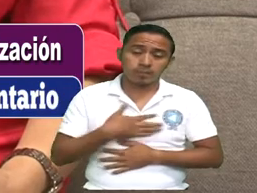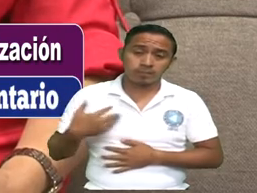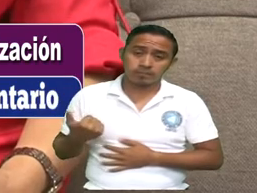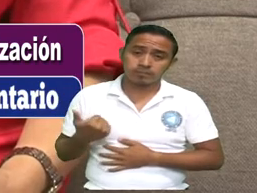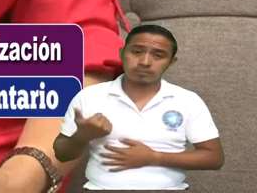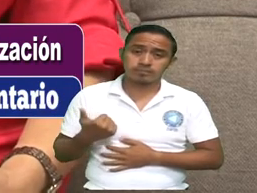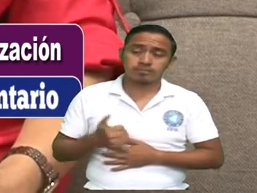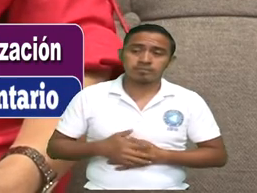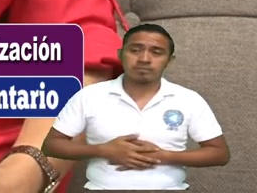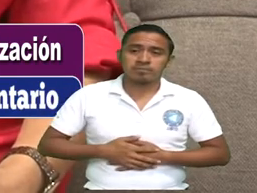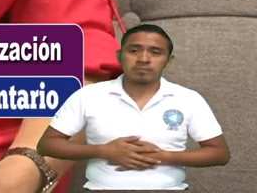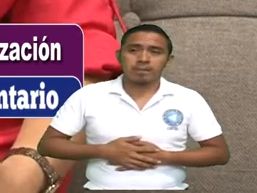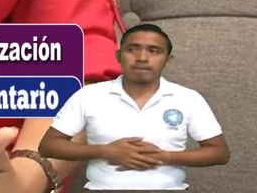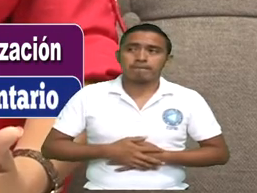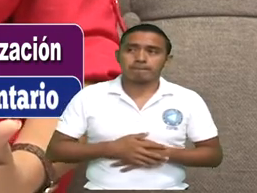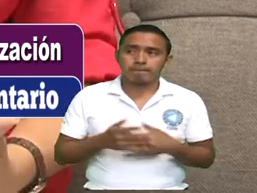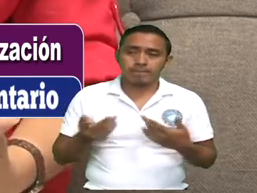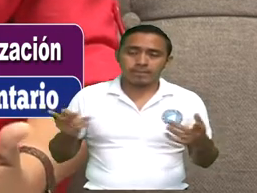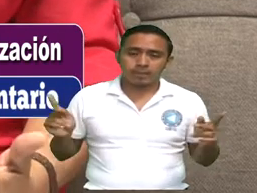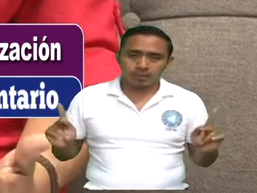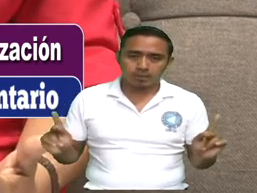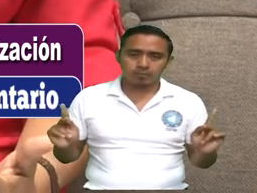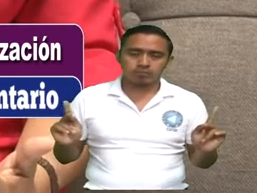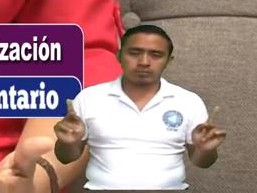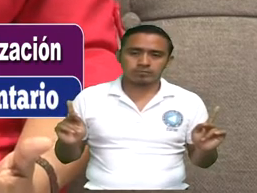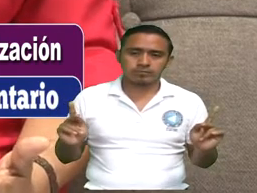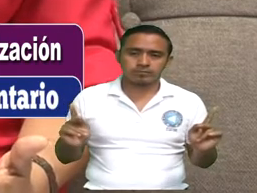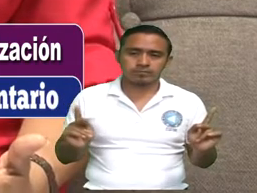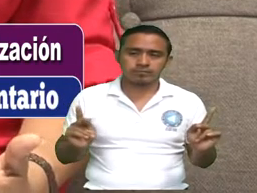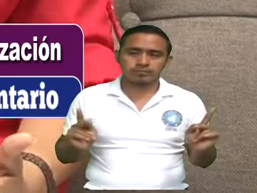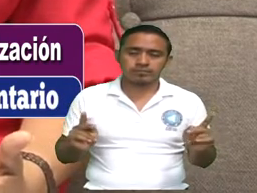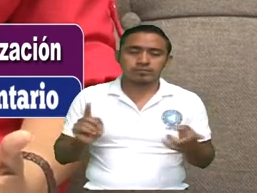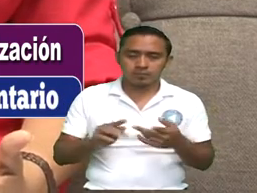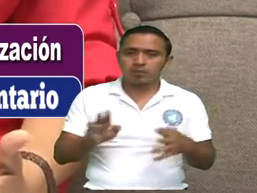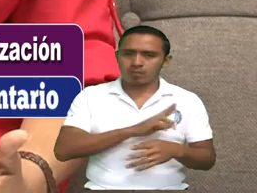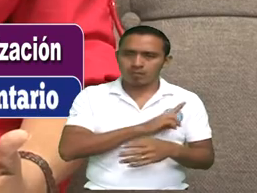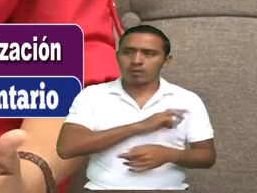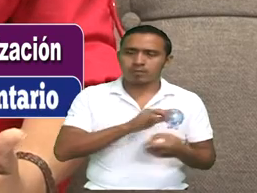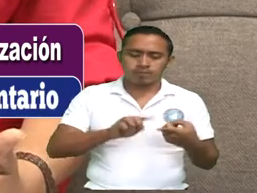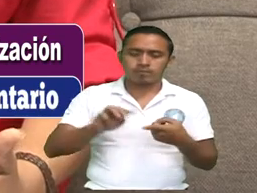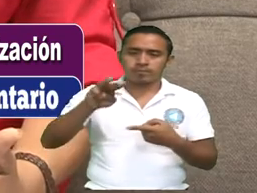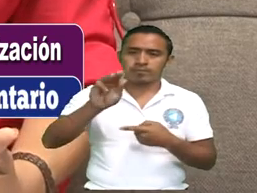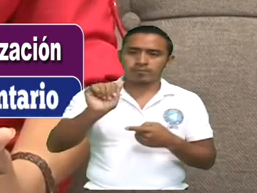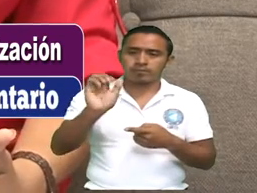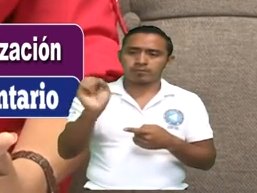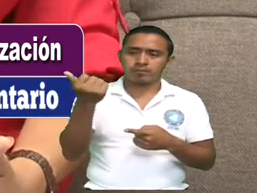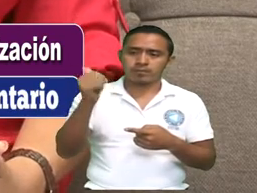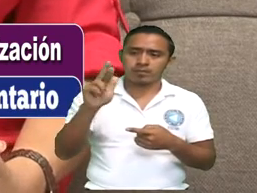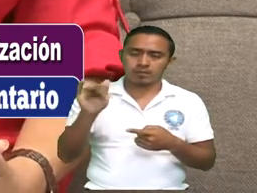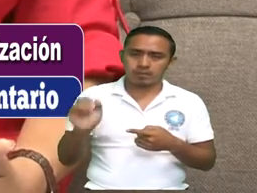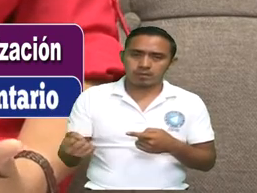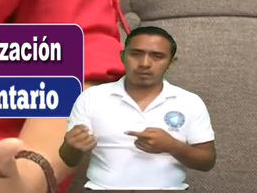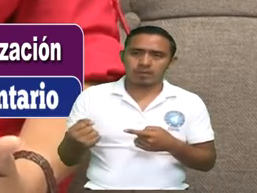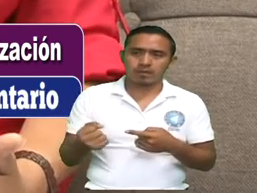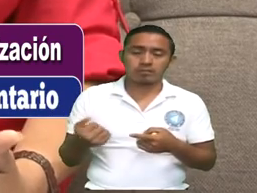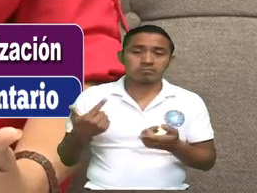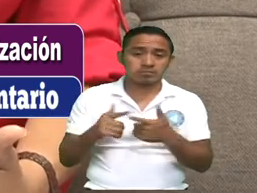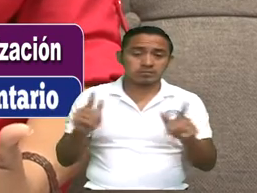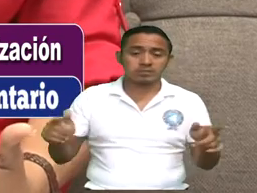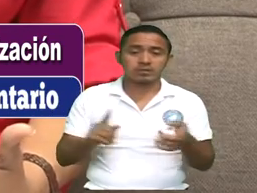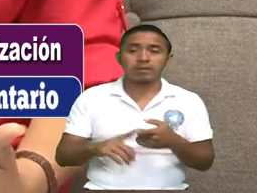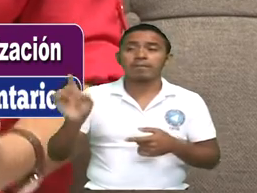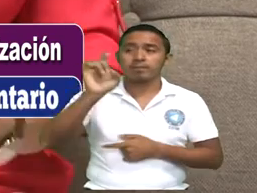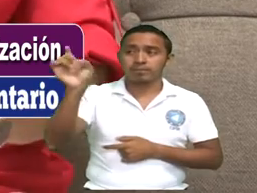mejorando. De ir pero aparte hay maestrías gratuitas, maestrías